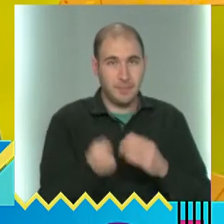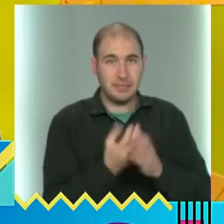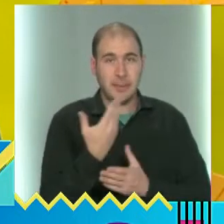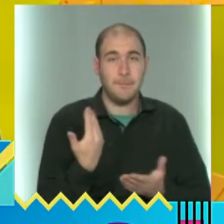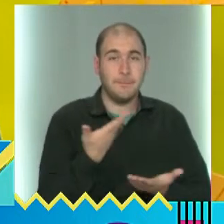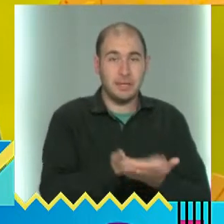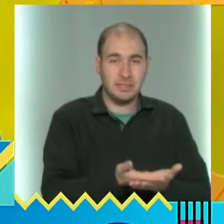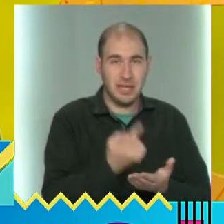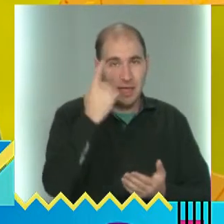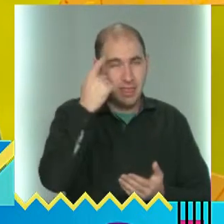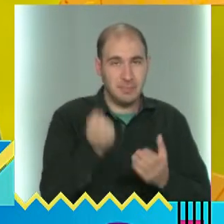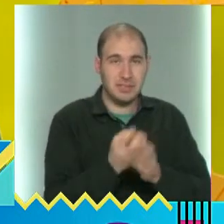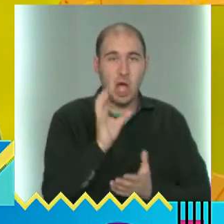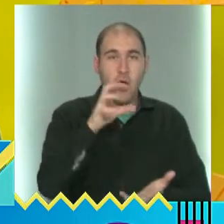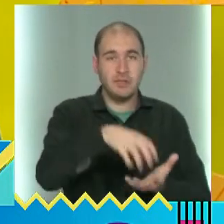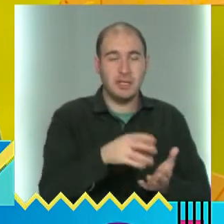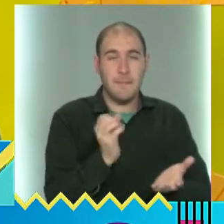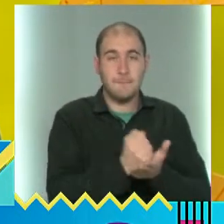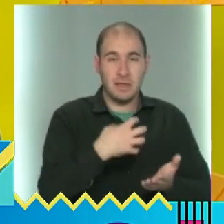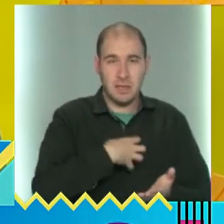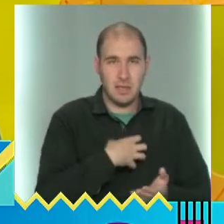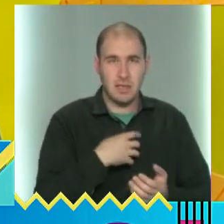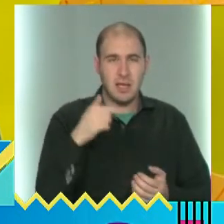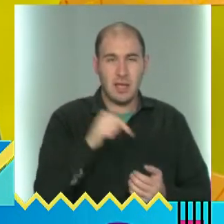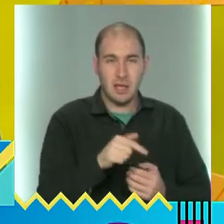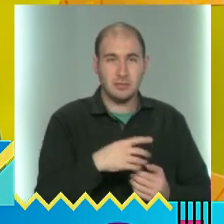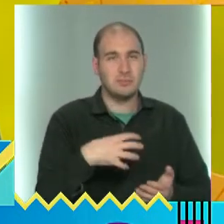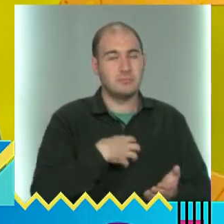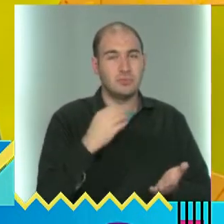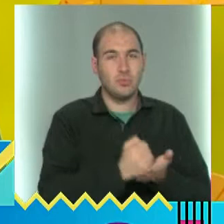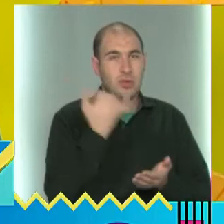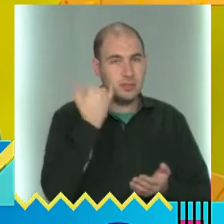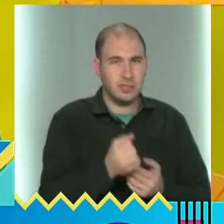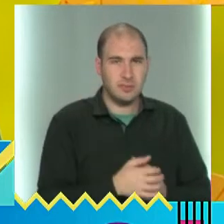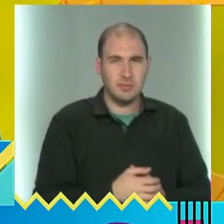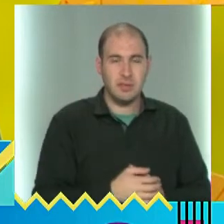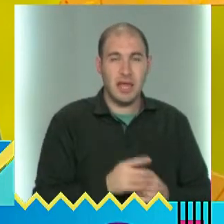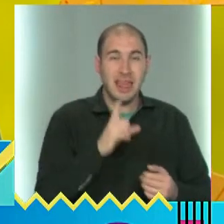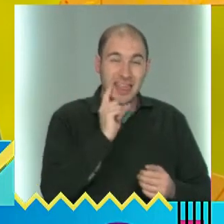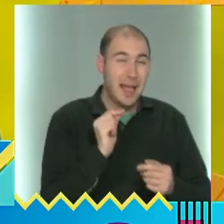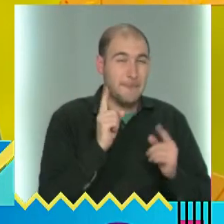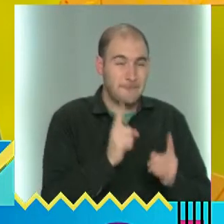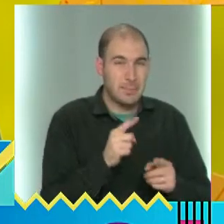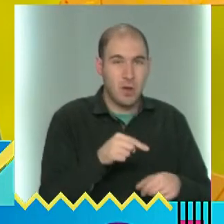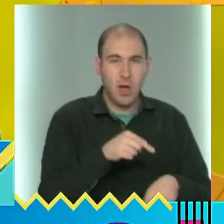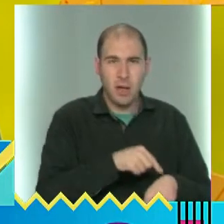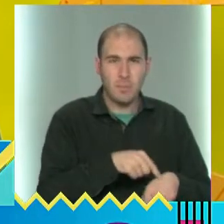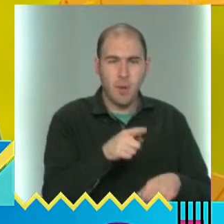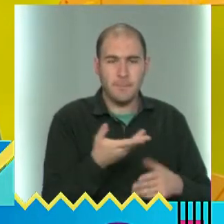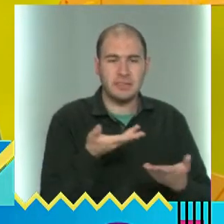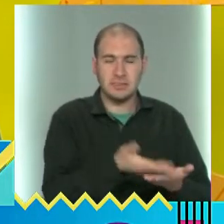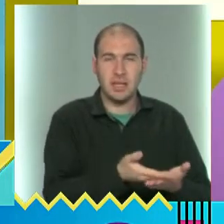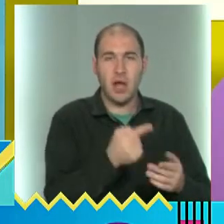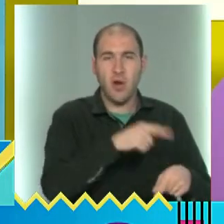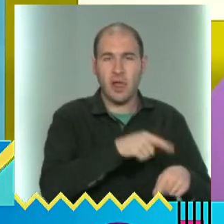presenta una idea ante una oficina de patente, ya eso está protegido. Ya desde el mismo día, si tú lo presentas, hora